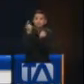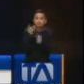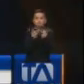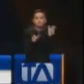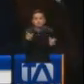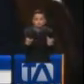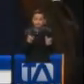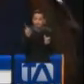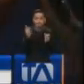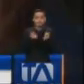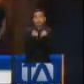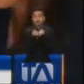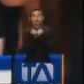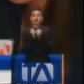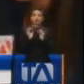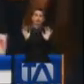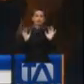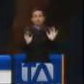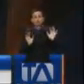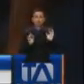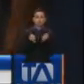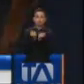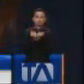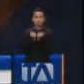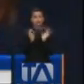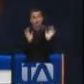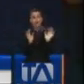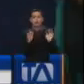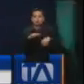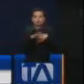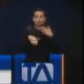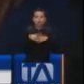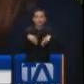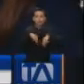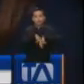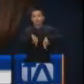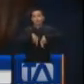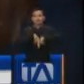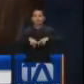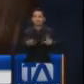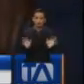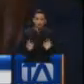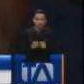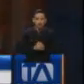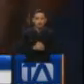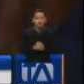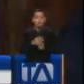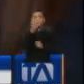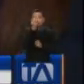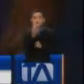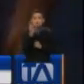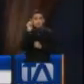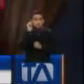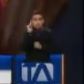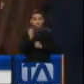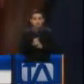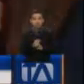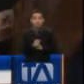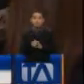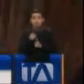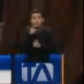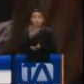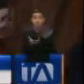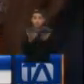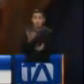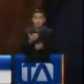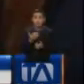personas en el reportaje, hay muy poco espacio, van todo el mundo pegadito. Mi señora, buenos días, estamos en vivo para el noticiero. ¿Ha sido usted víctima alguna